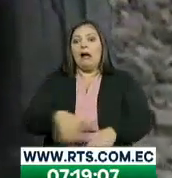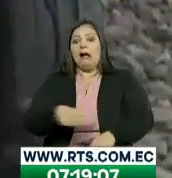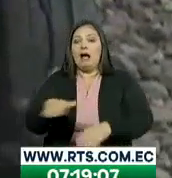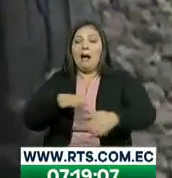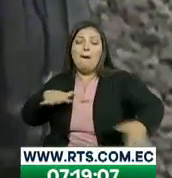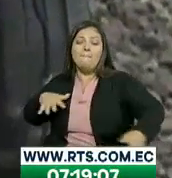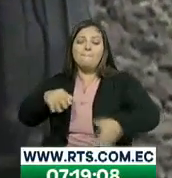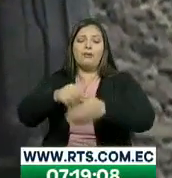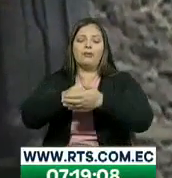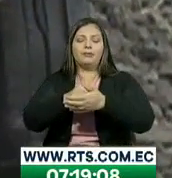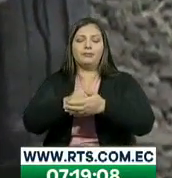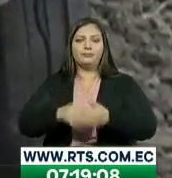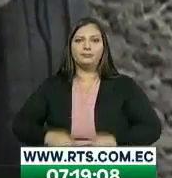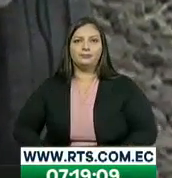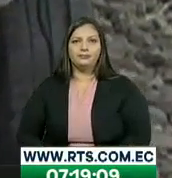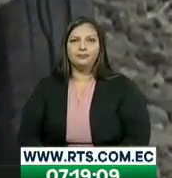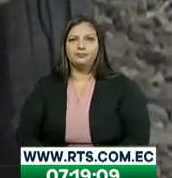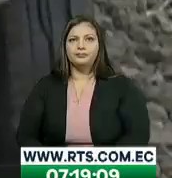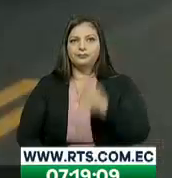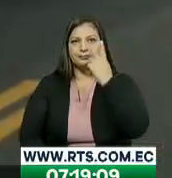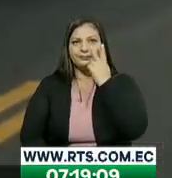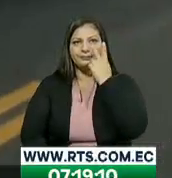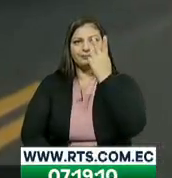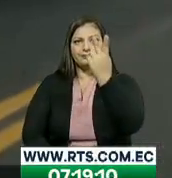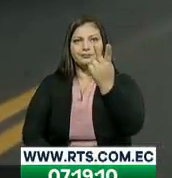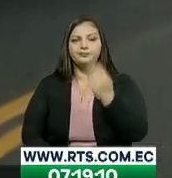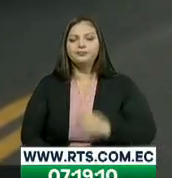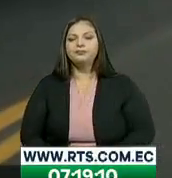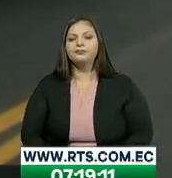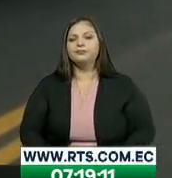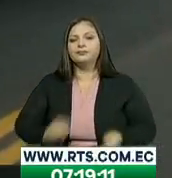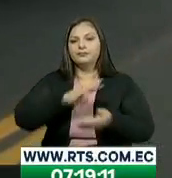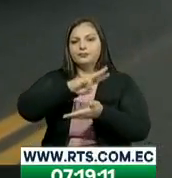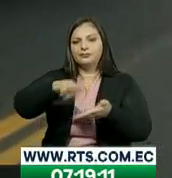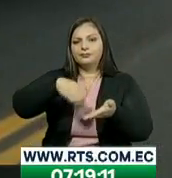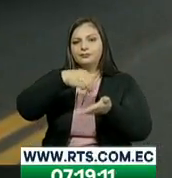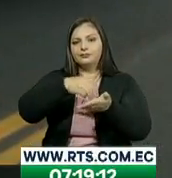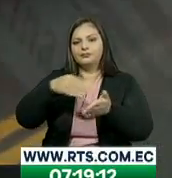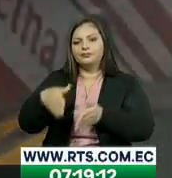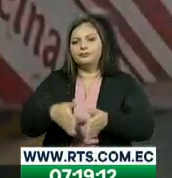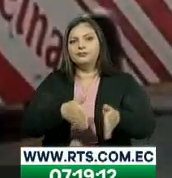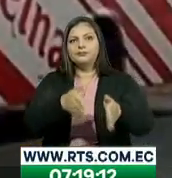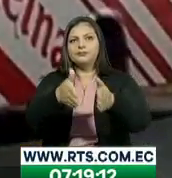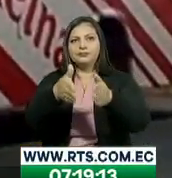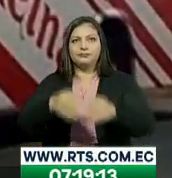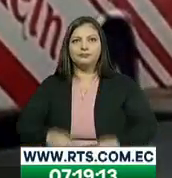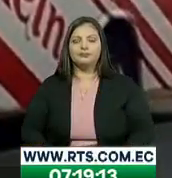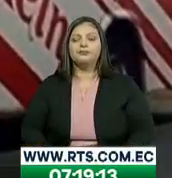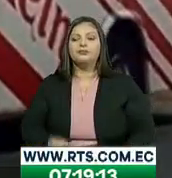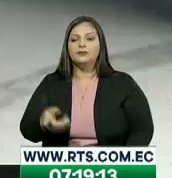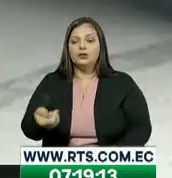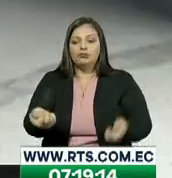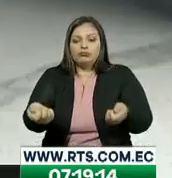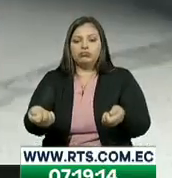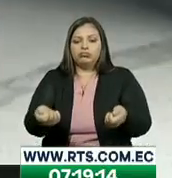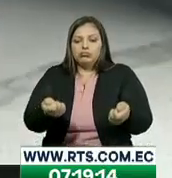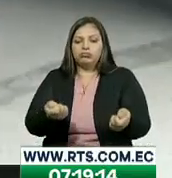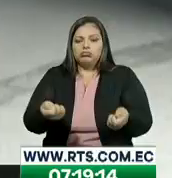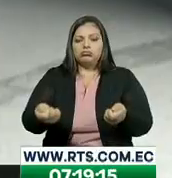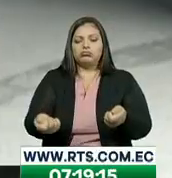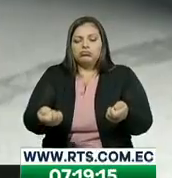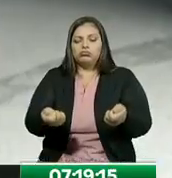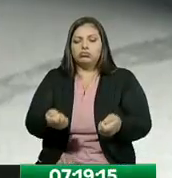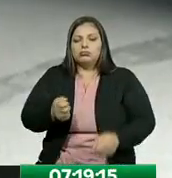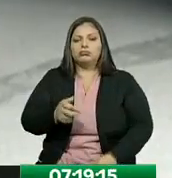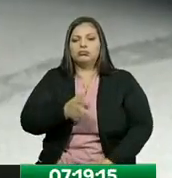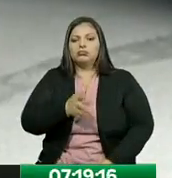El accidente ocurrió en la vía que conecta a la provincia de Manabí con Guayas. Antes de llegar a la cadena, a este tráiler se le salió